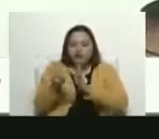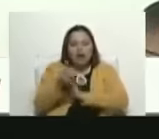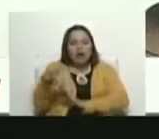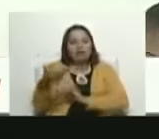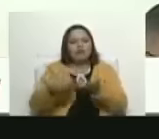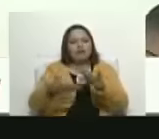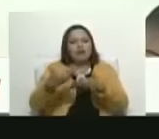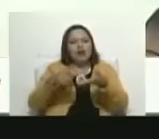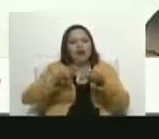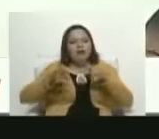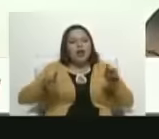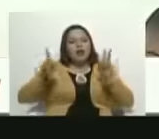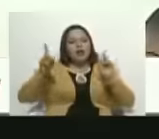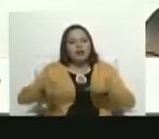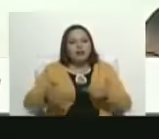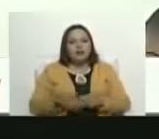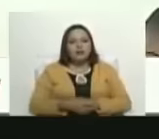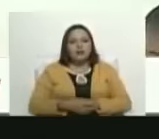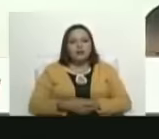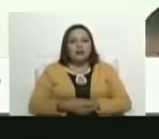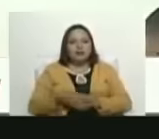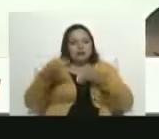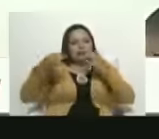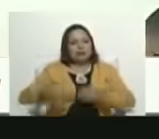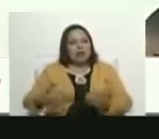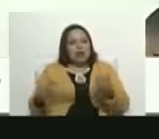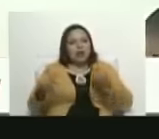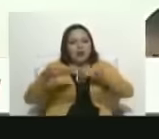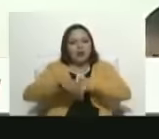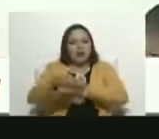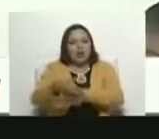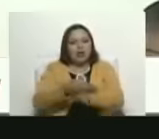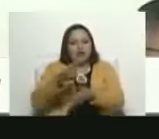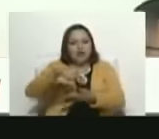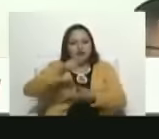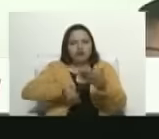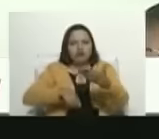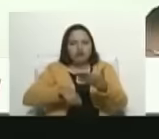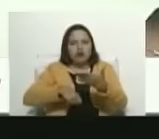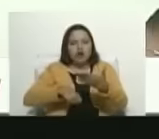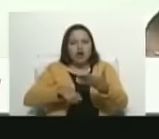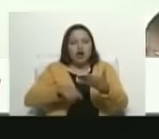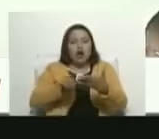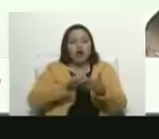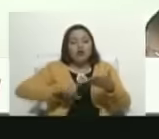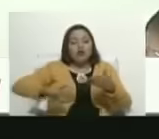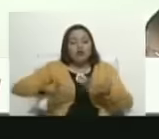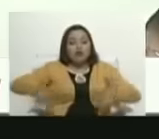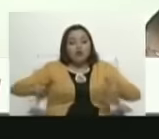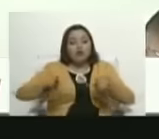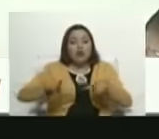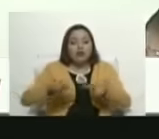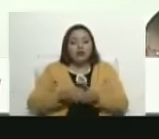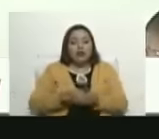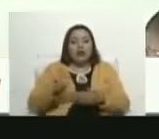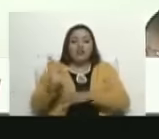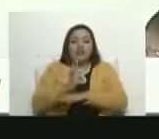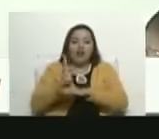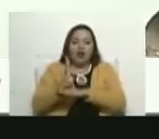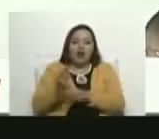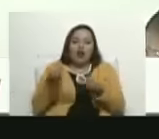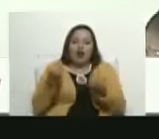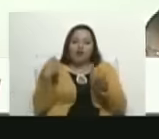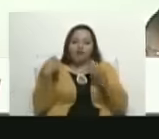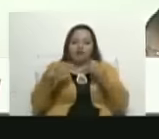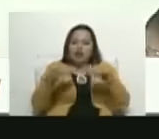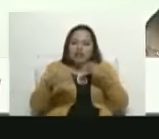de paz y también para reafirmar los acuerdos firmados en Barbados. ¿Cuál es el mensaje que se le da a la comunidad internacional y